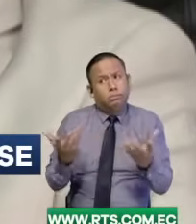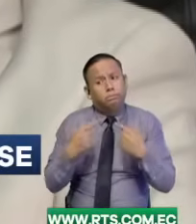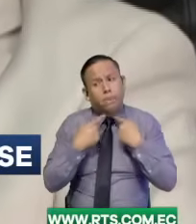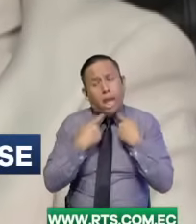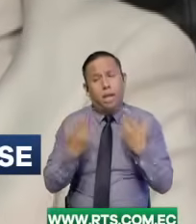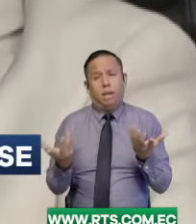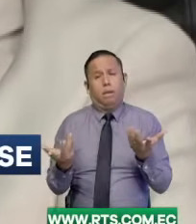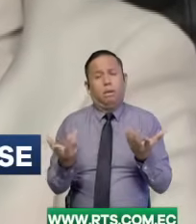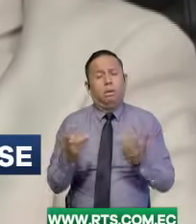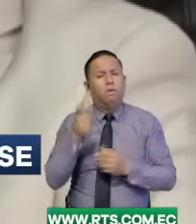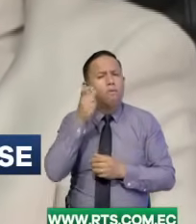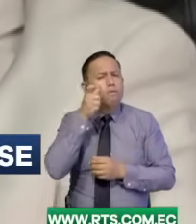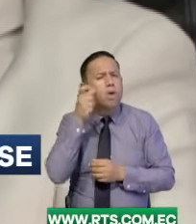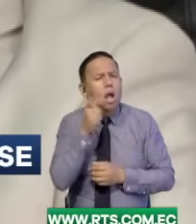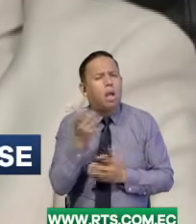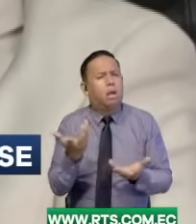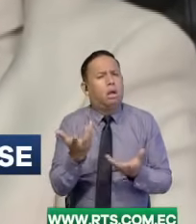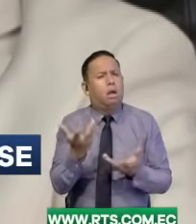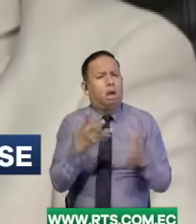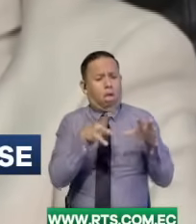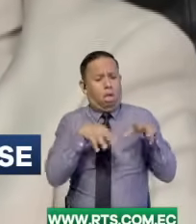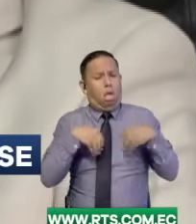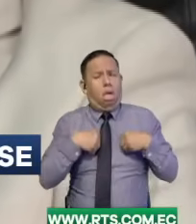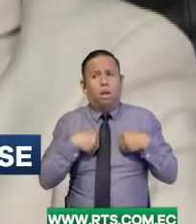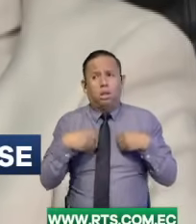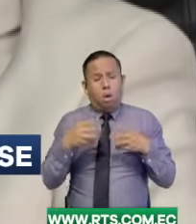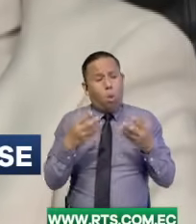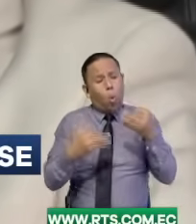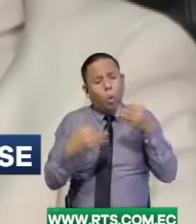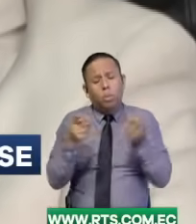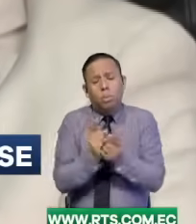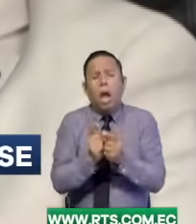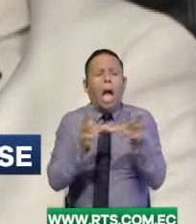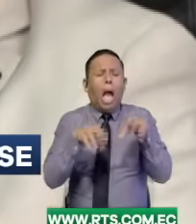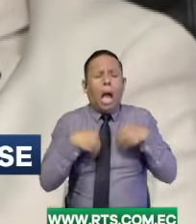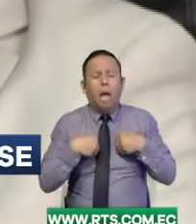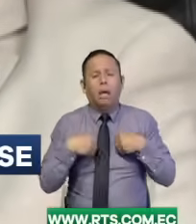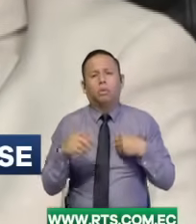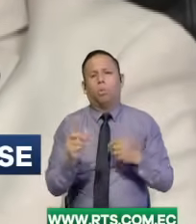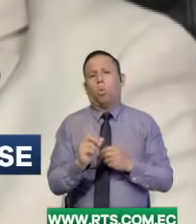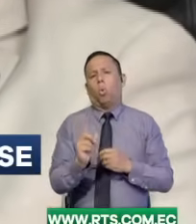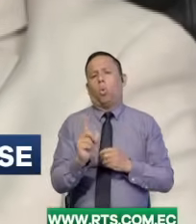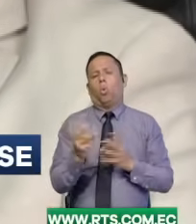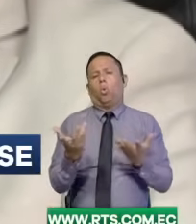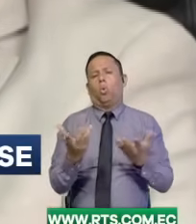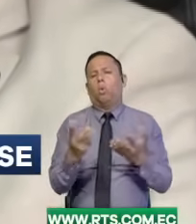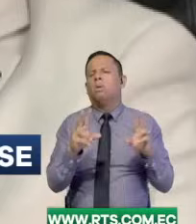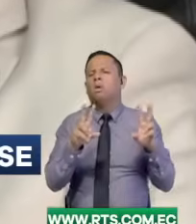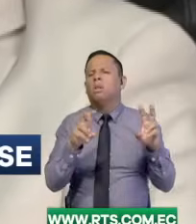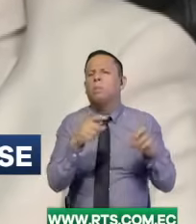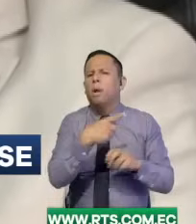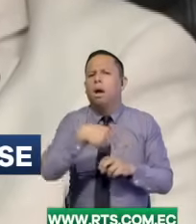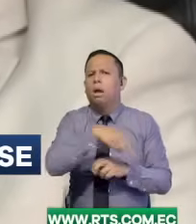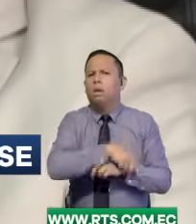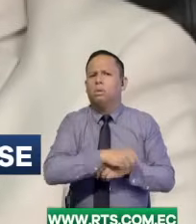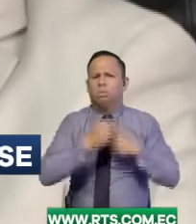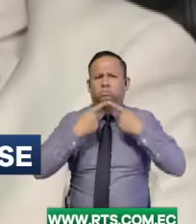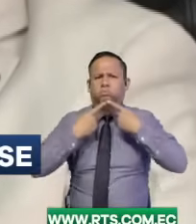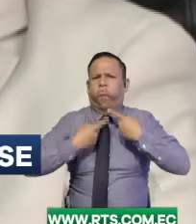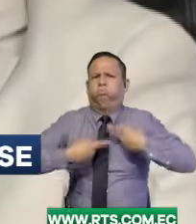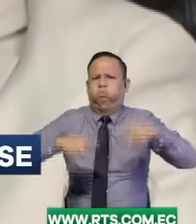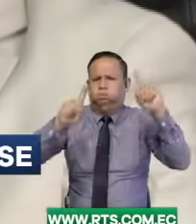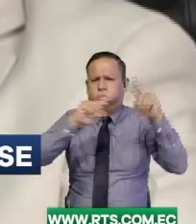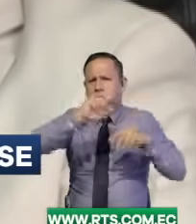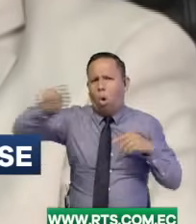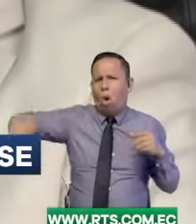Fiscalía no debería aceptar ningún abreviado, ninguna solicitud de abreviado. Al ser un delito, diría yo, de tanta trascendencia, pues es